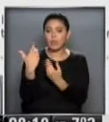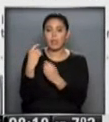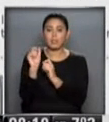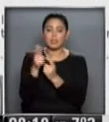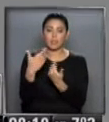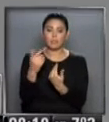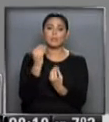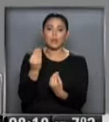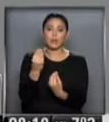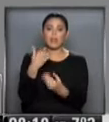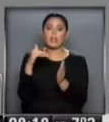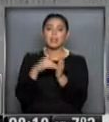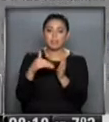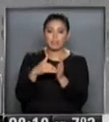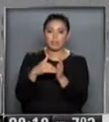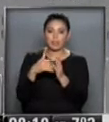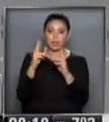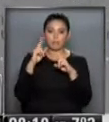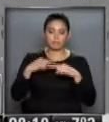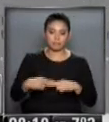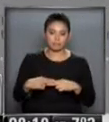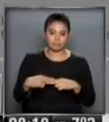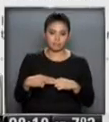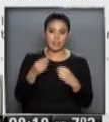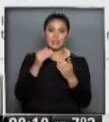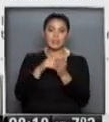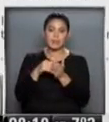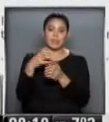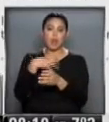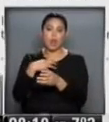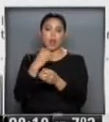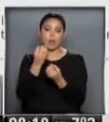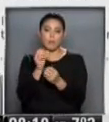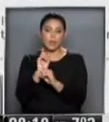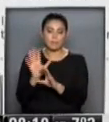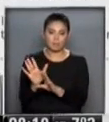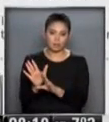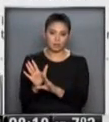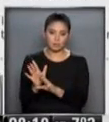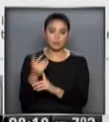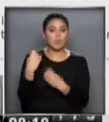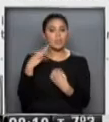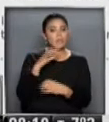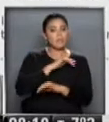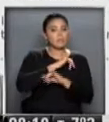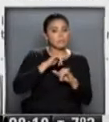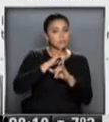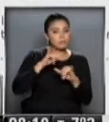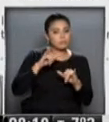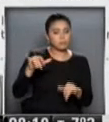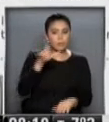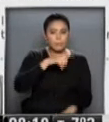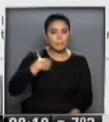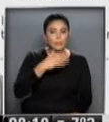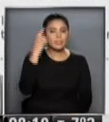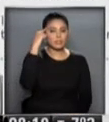por la utilización de sus órganos así que esto que decía roberto que tiene que ver con concientizarse saber